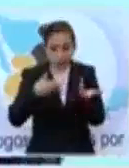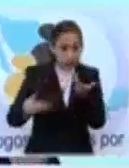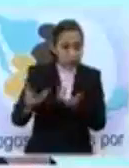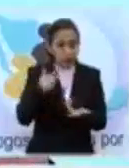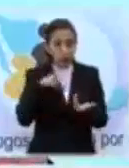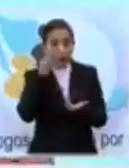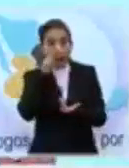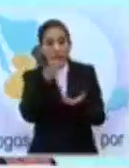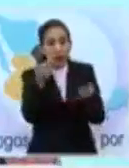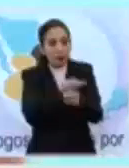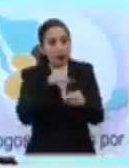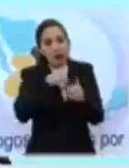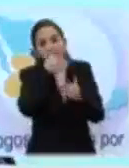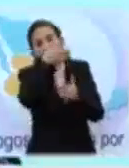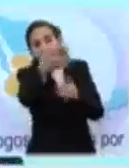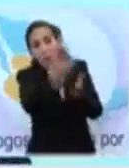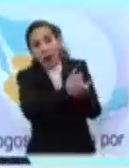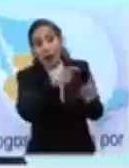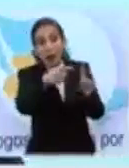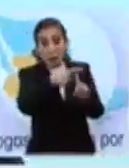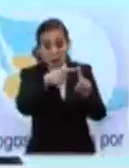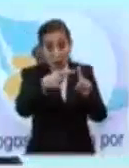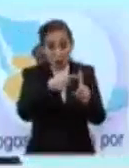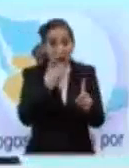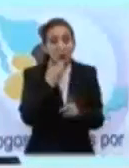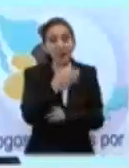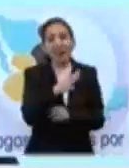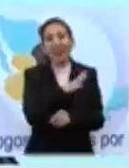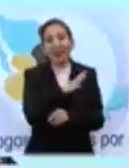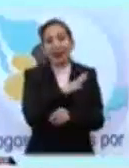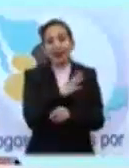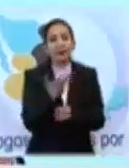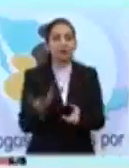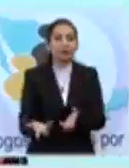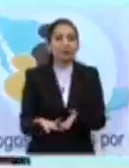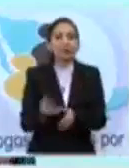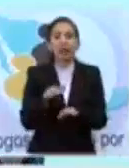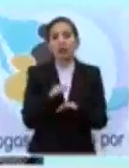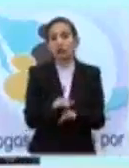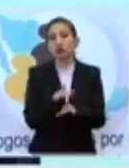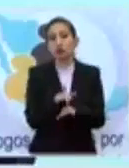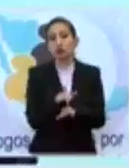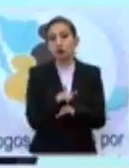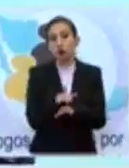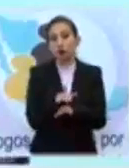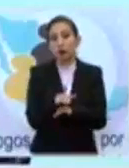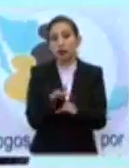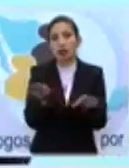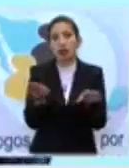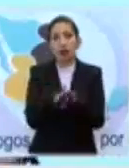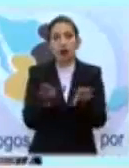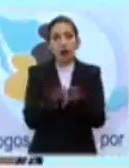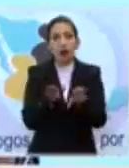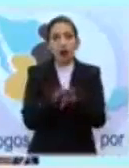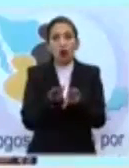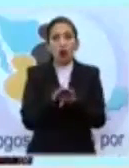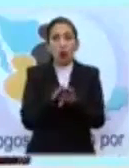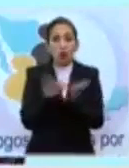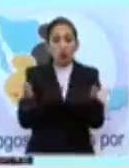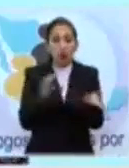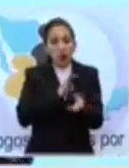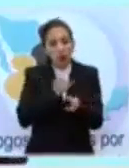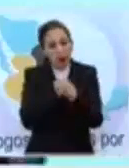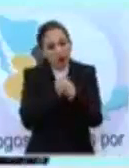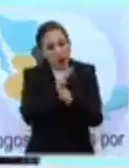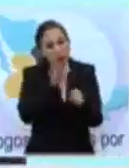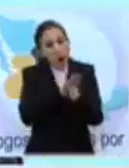ver también lo que se ha logrado positivo. Y en términos de cómo podemos generar incluso información de